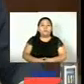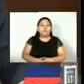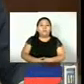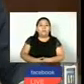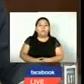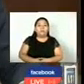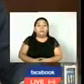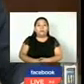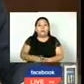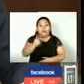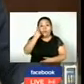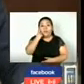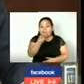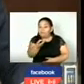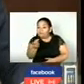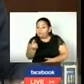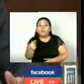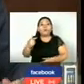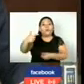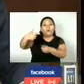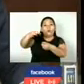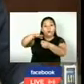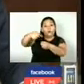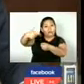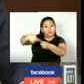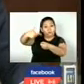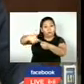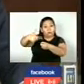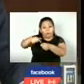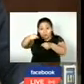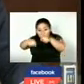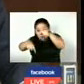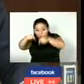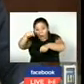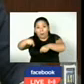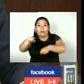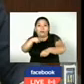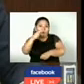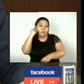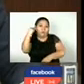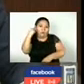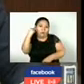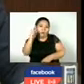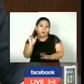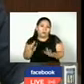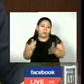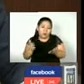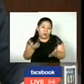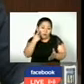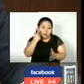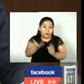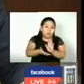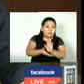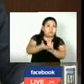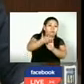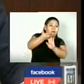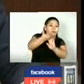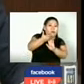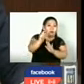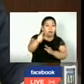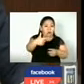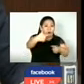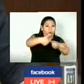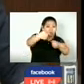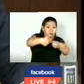toma como base el petróleo, que es el commodity más importante a nivel mundial, pues vamos a experimentar precios alzas en las